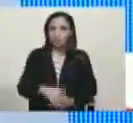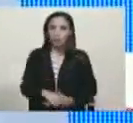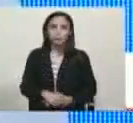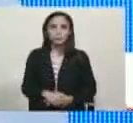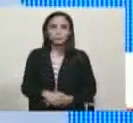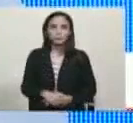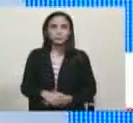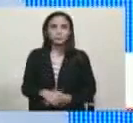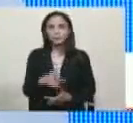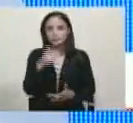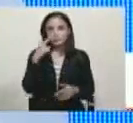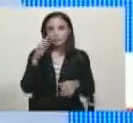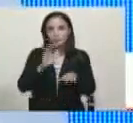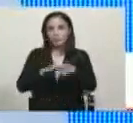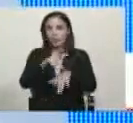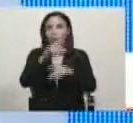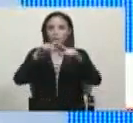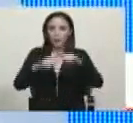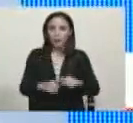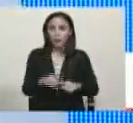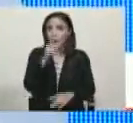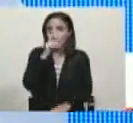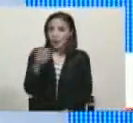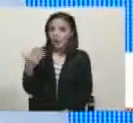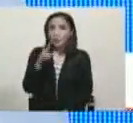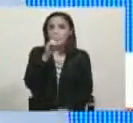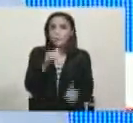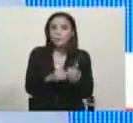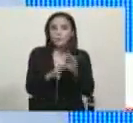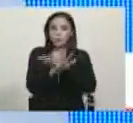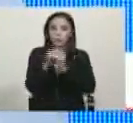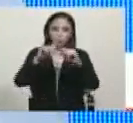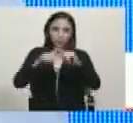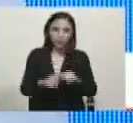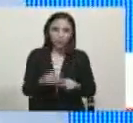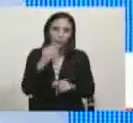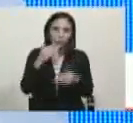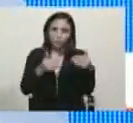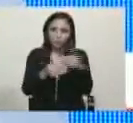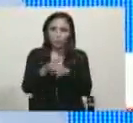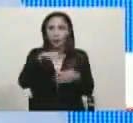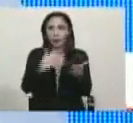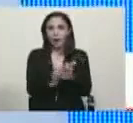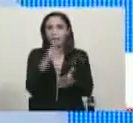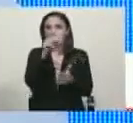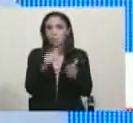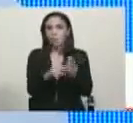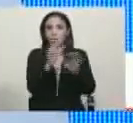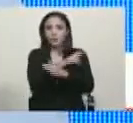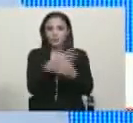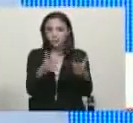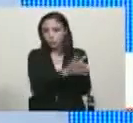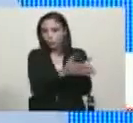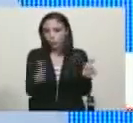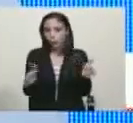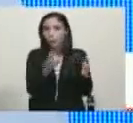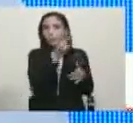Fíjense ustedes, del año 2005 al año 2018, ¿cuántos años son?